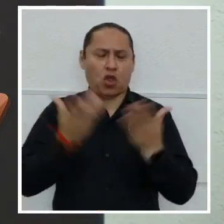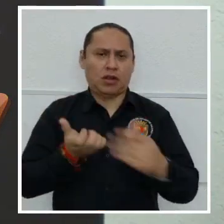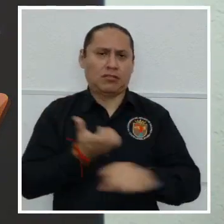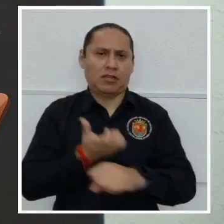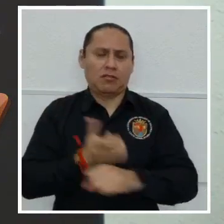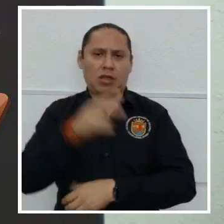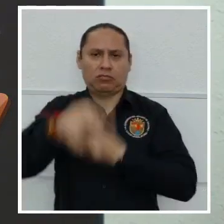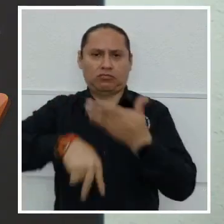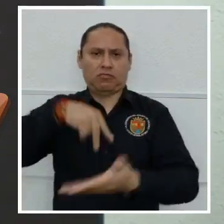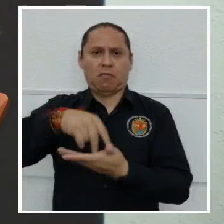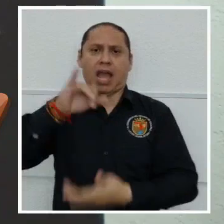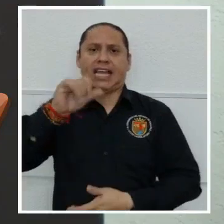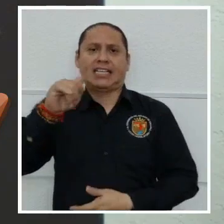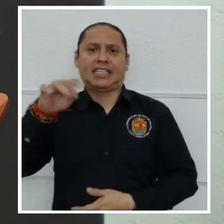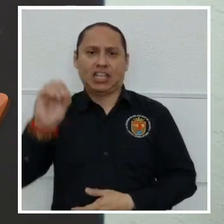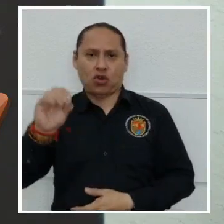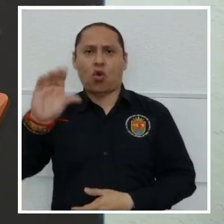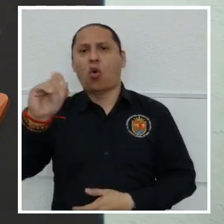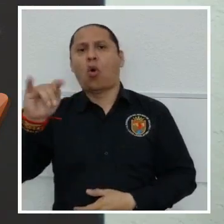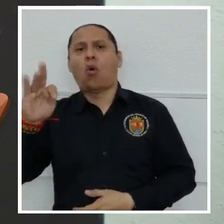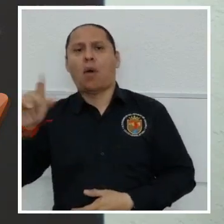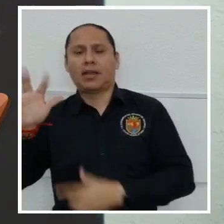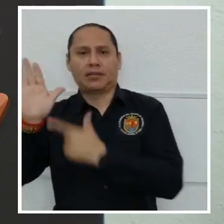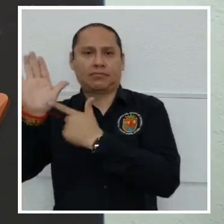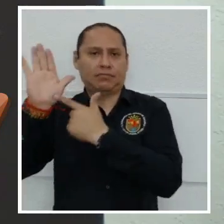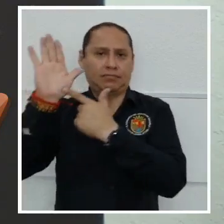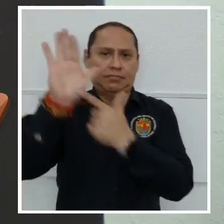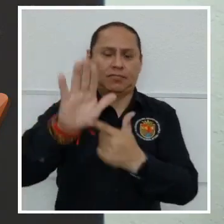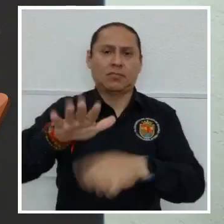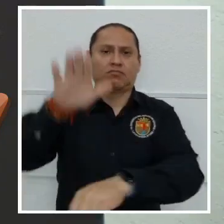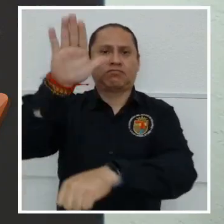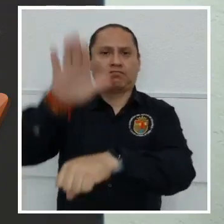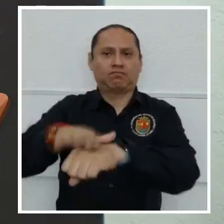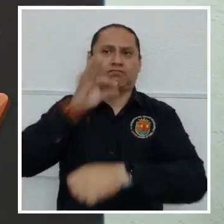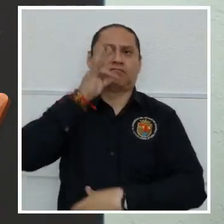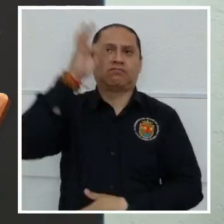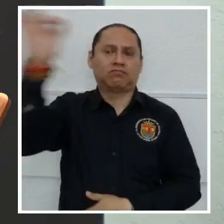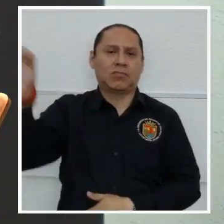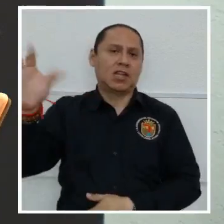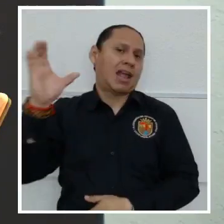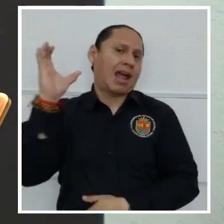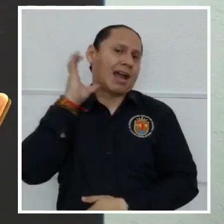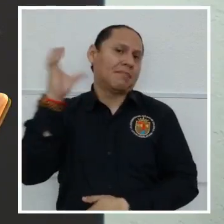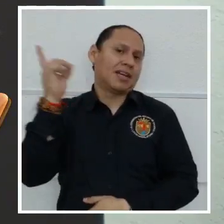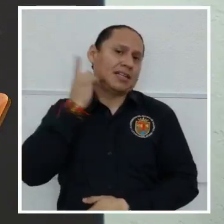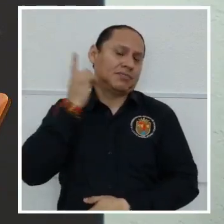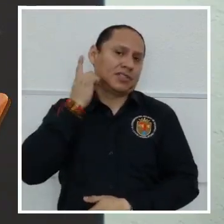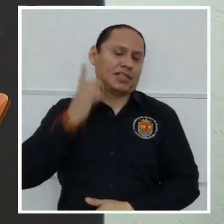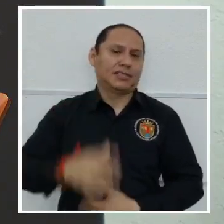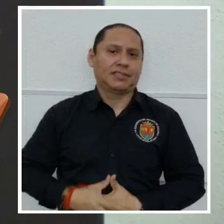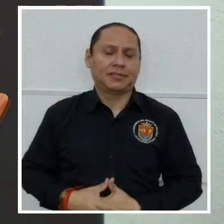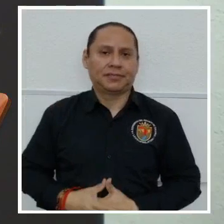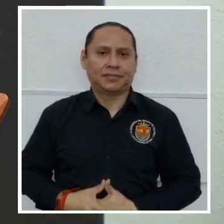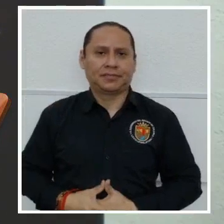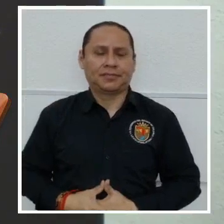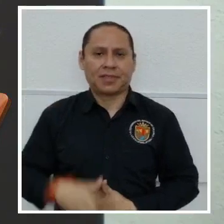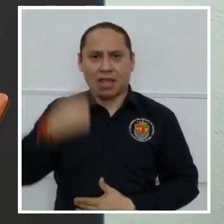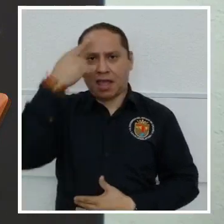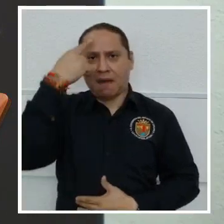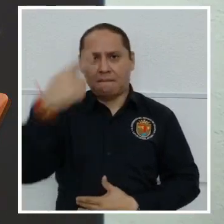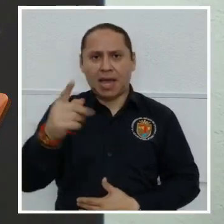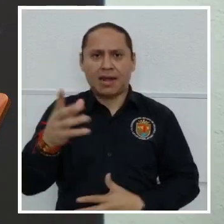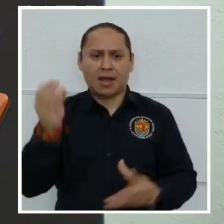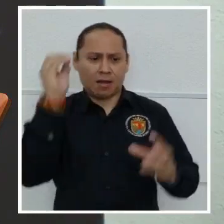isidr bando y su servidor presentamos un exhorto a la honorable cámara de diputados para